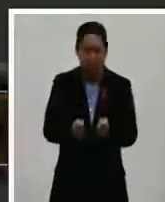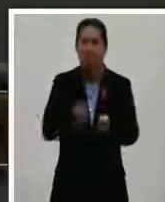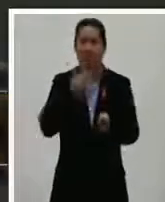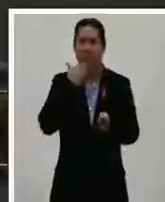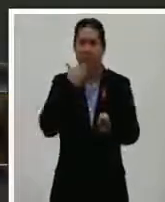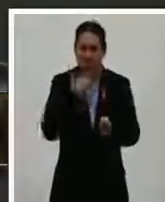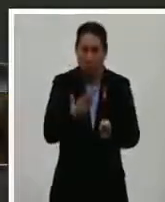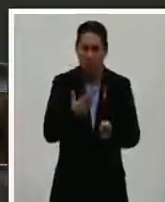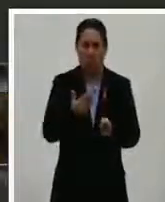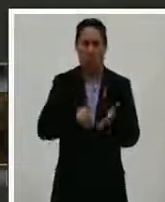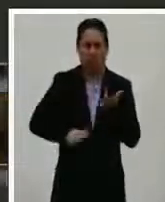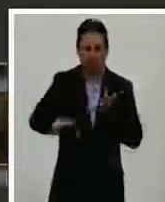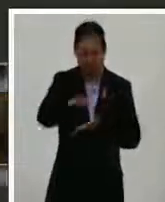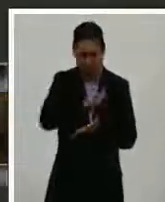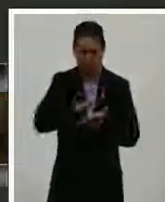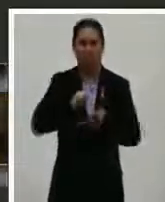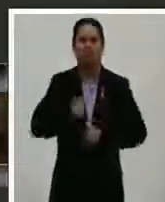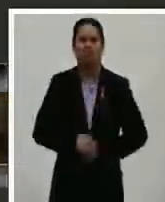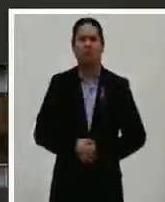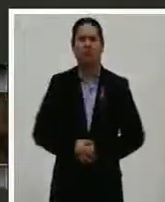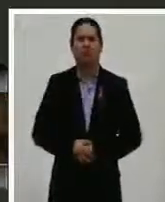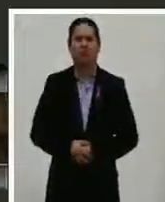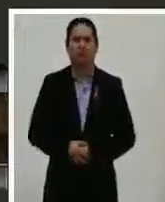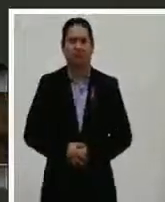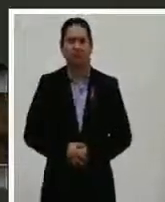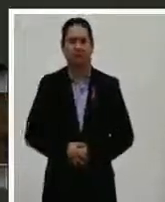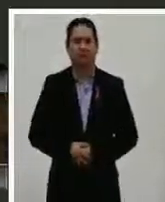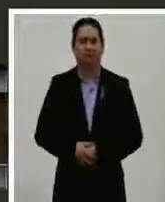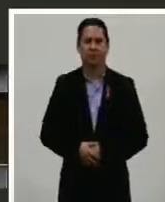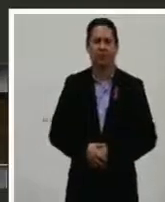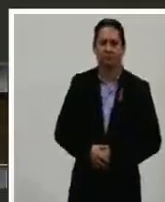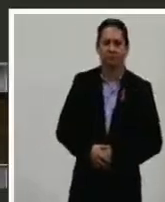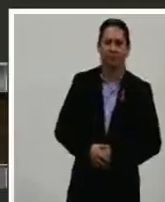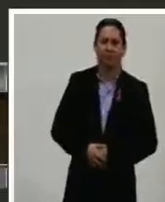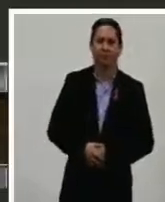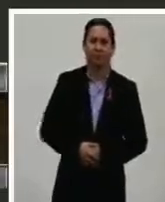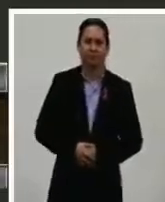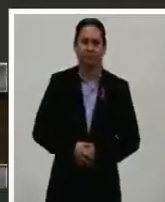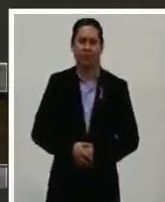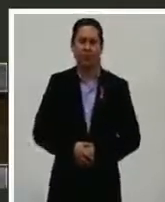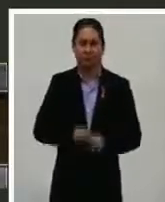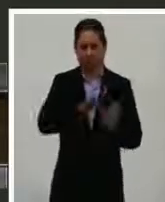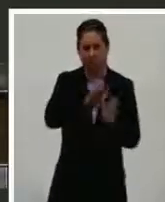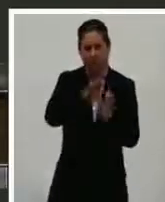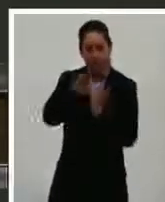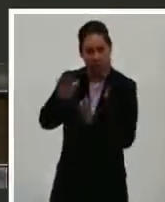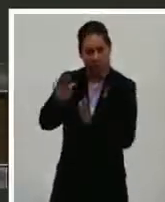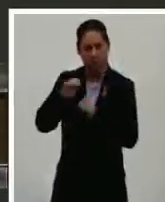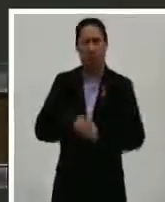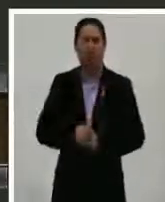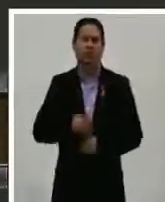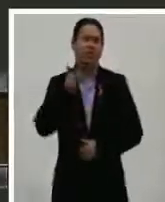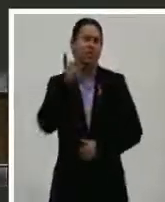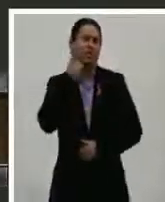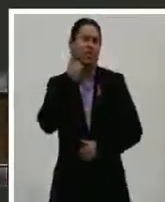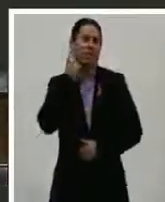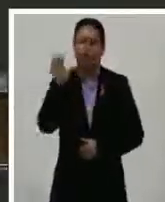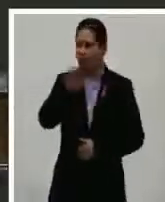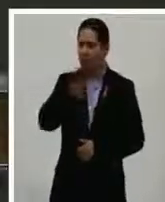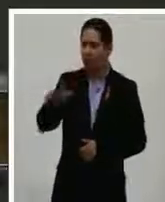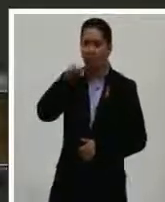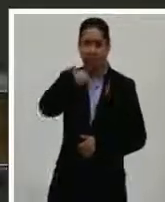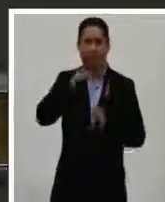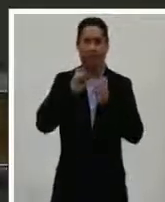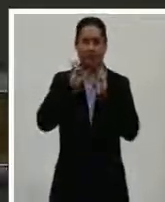comparte con sus mejores amigos no mito en esta intervención que los diputados locales japan